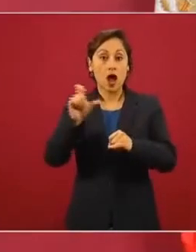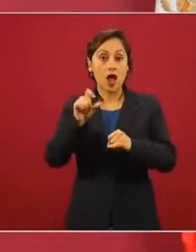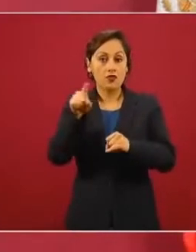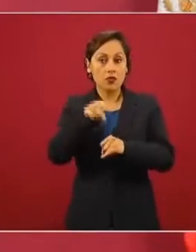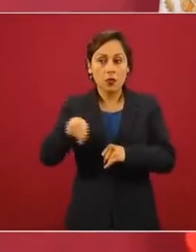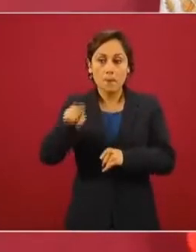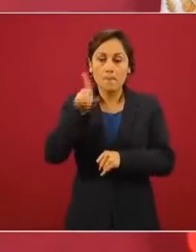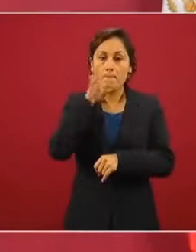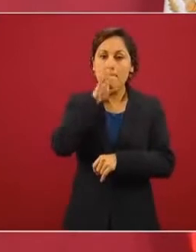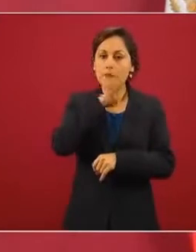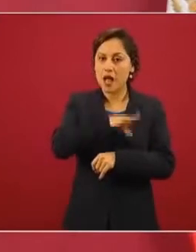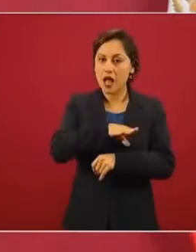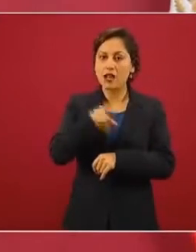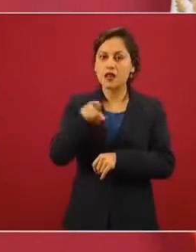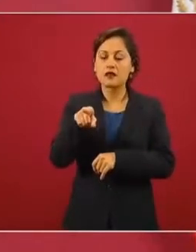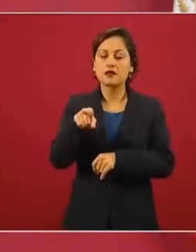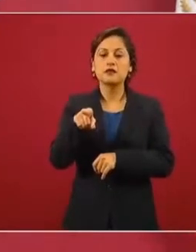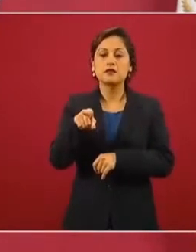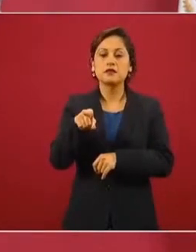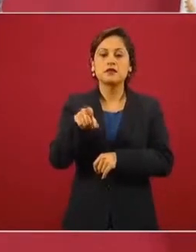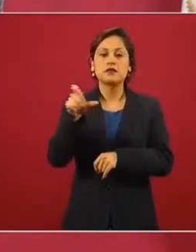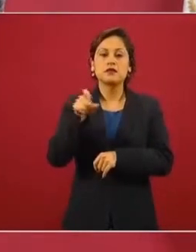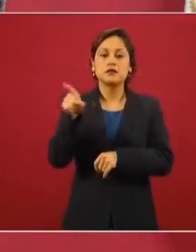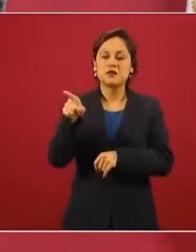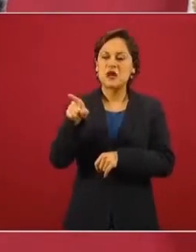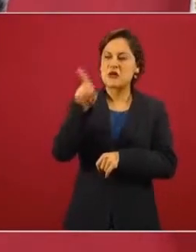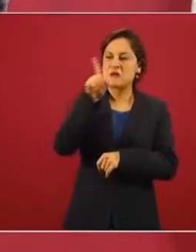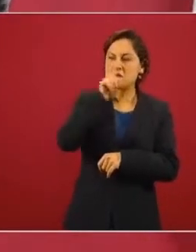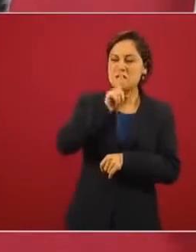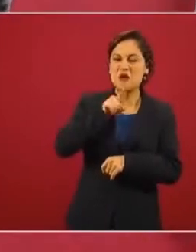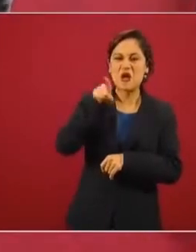lo tildaron de demagogo.